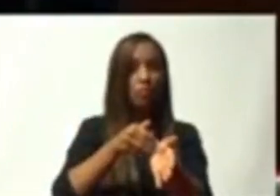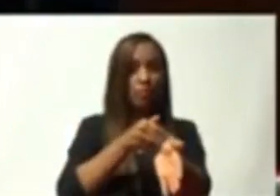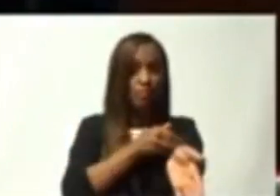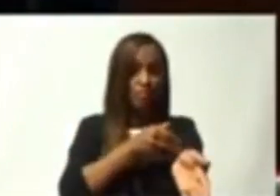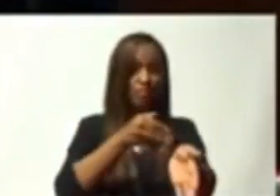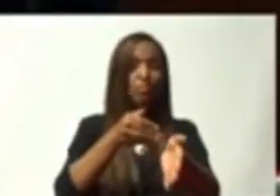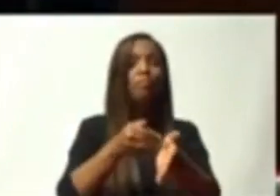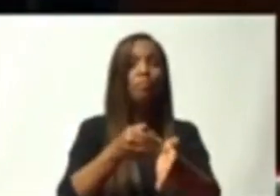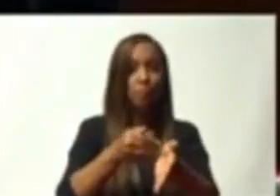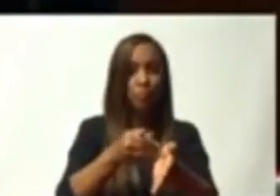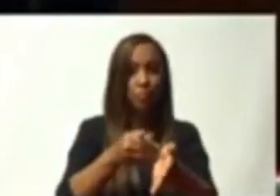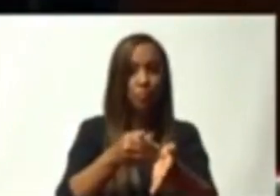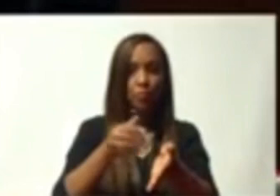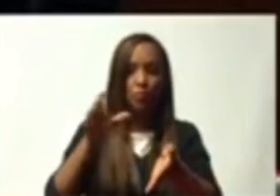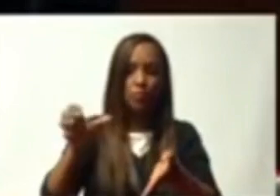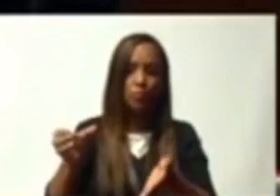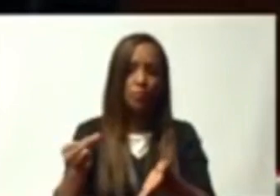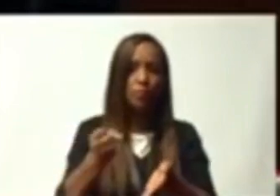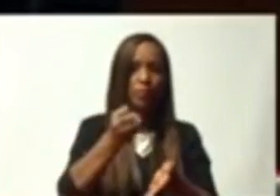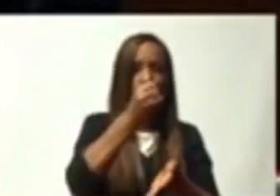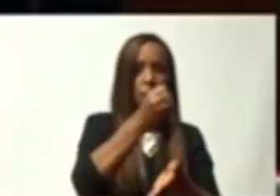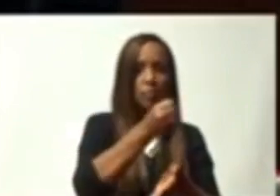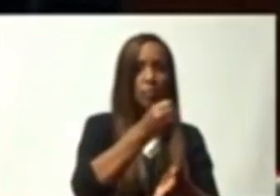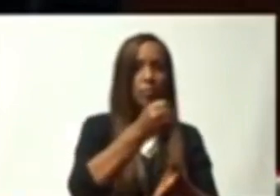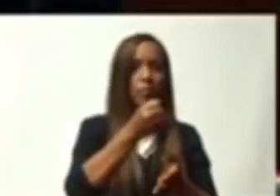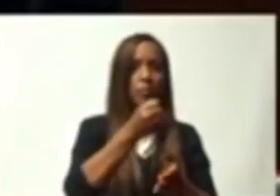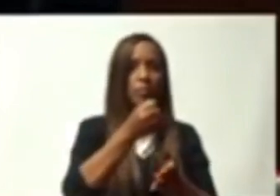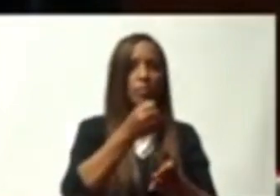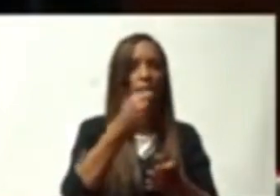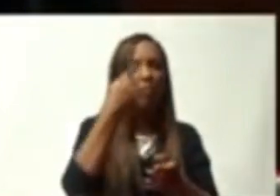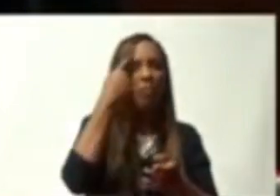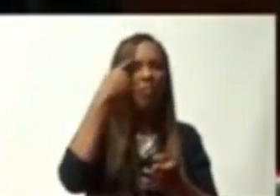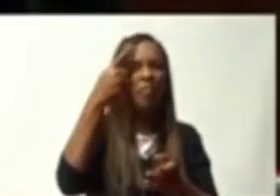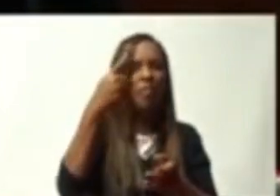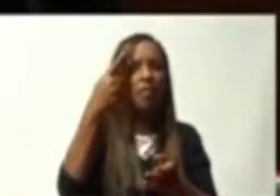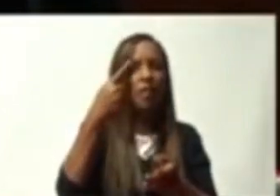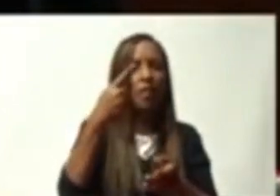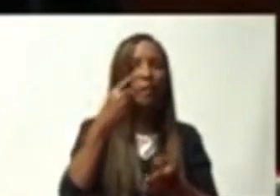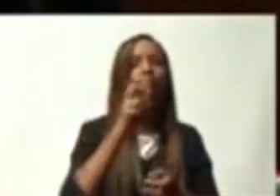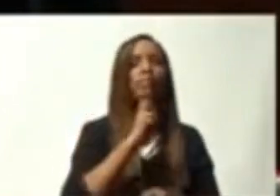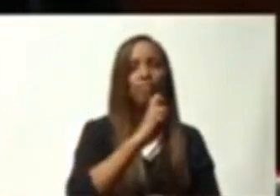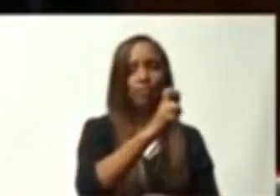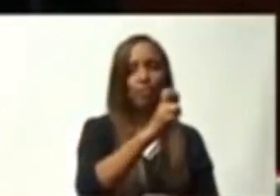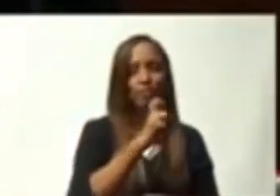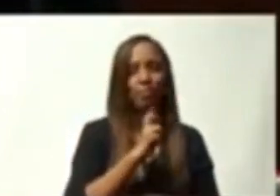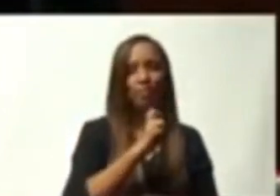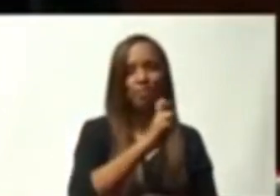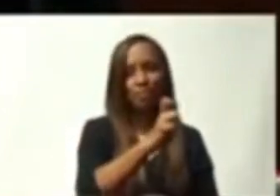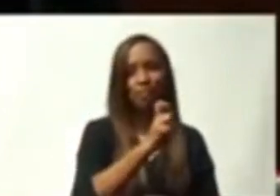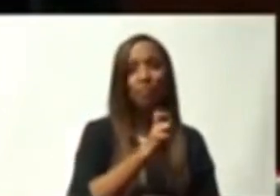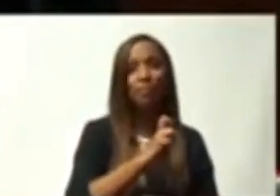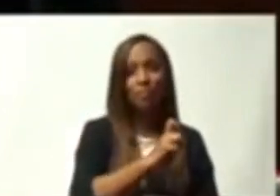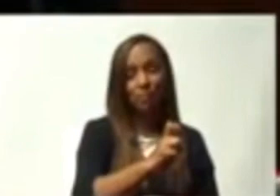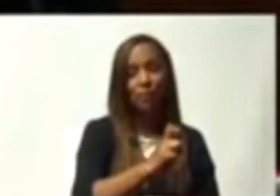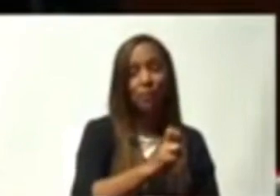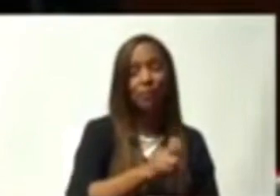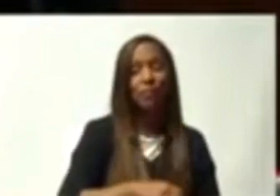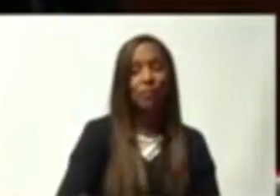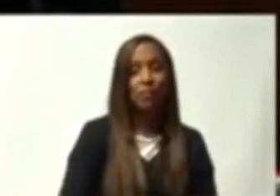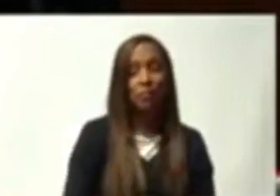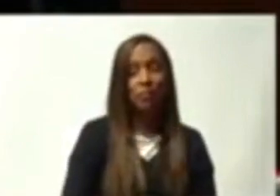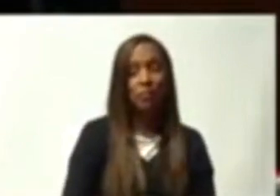Y la pregunta es, si no hubo solución con ese dinero al tema del